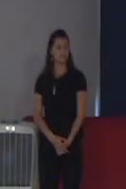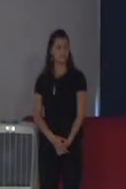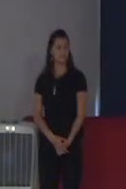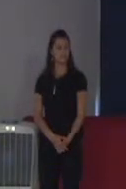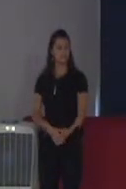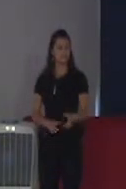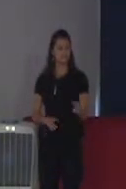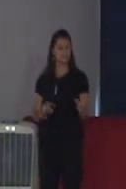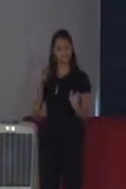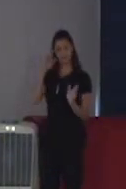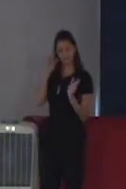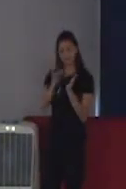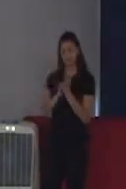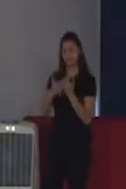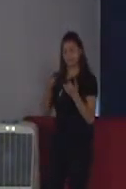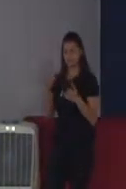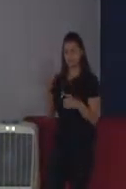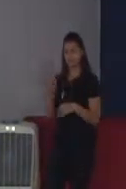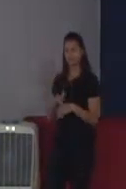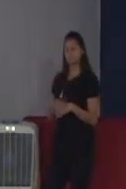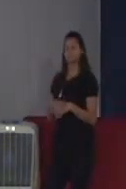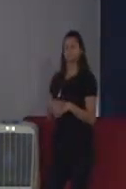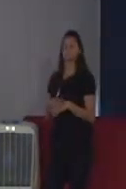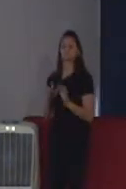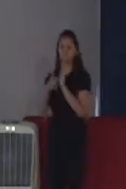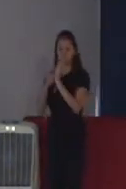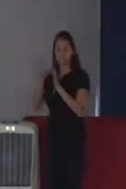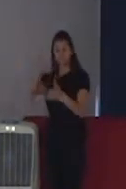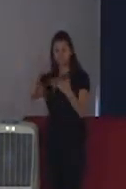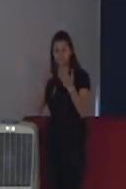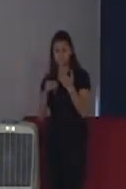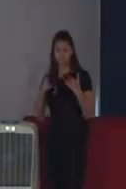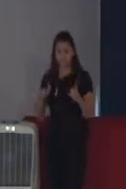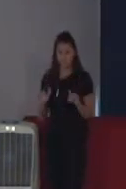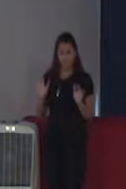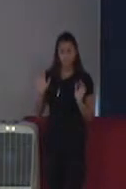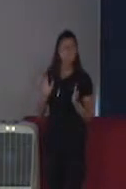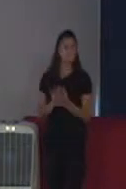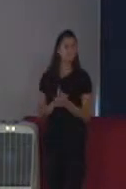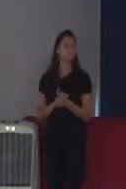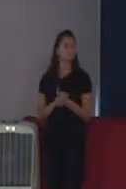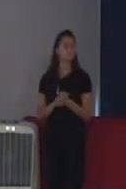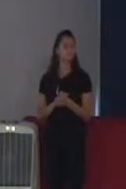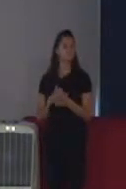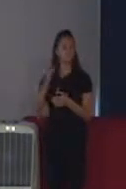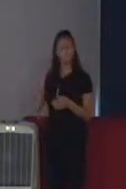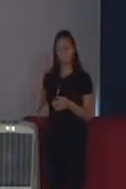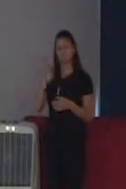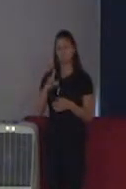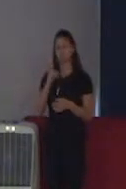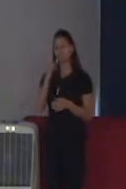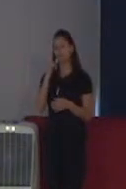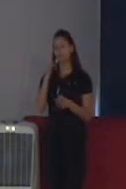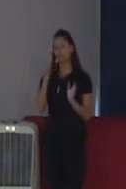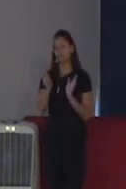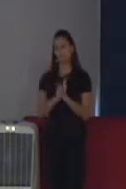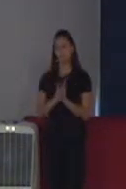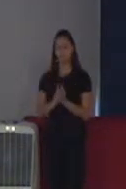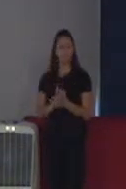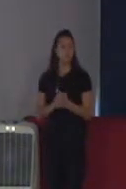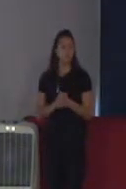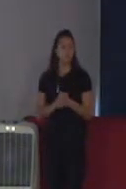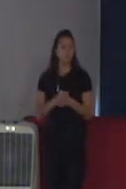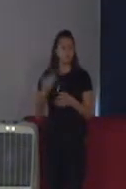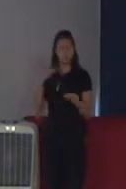Creo que ya quedaron expuestas las conclusiones. De pronto lo único que haría, digamos que en lo que